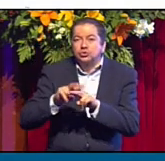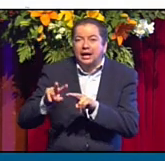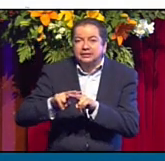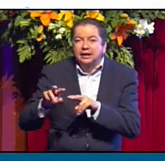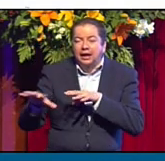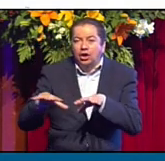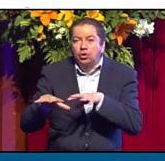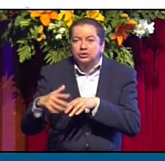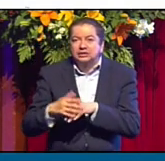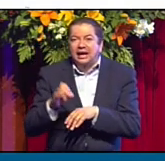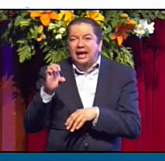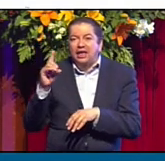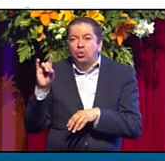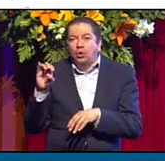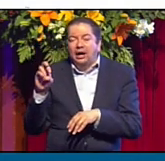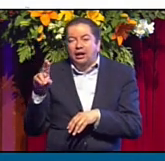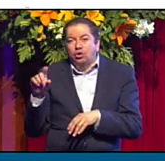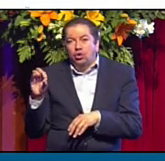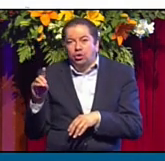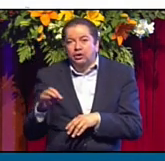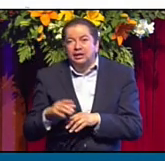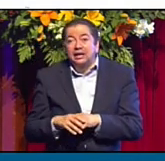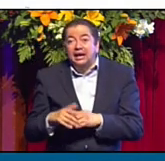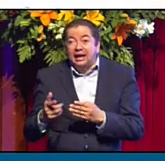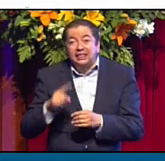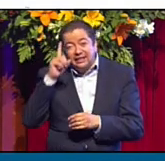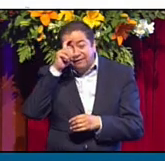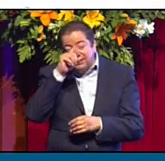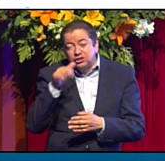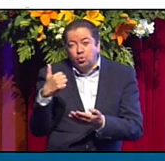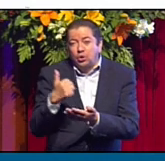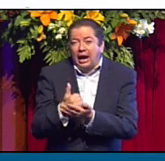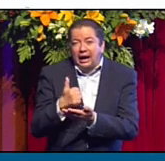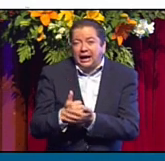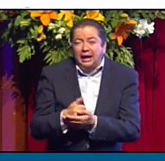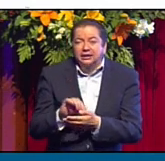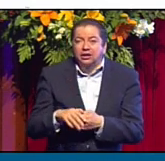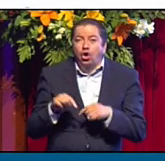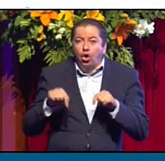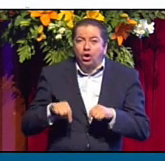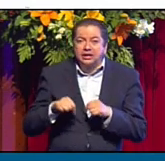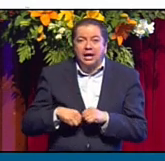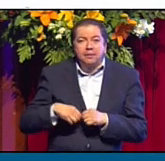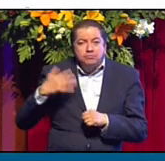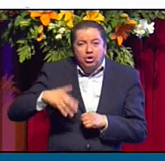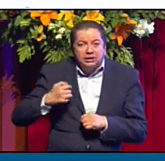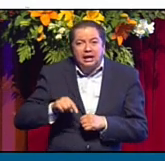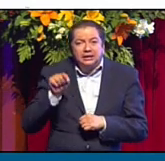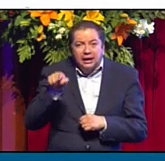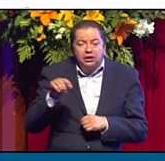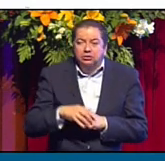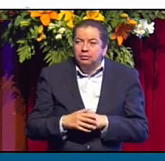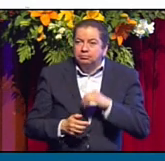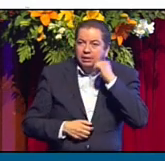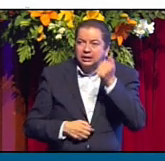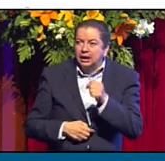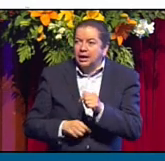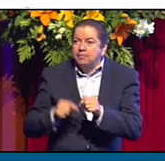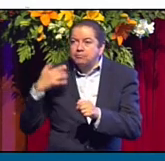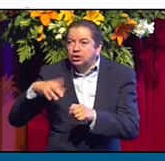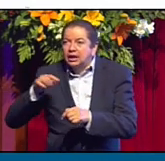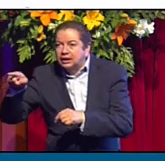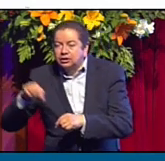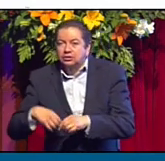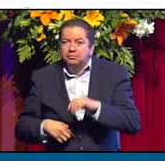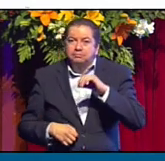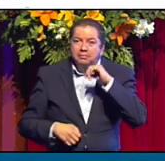cosas. Para Eduardo es difícil tener un alcalde como el que tiene, porque le dice, hoy día es prioridad esto, al otro día es prioridad esto, al otro